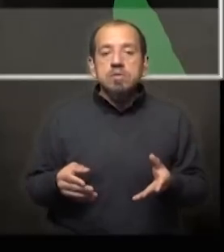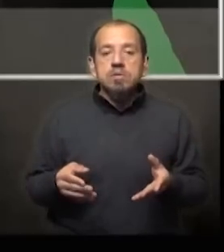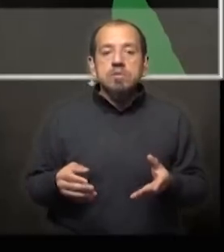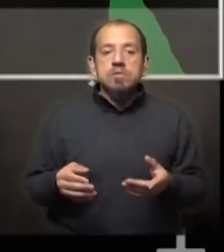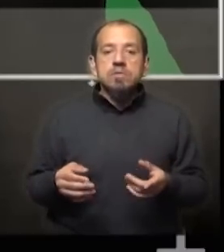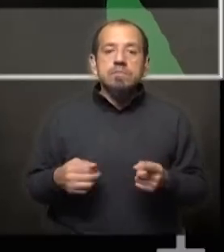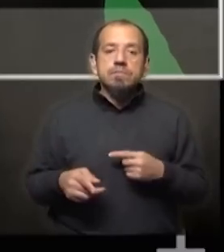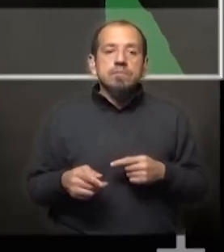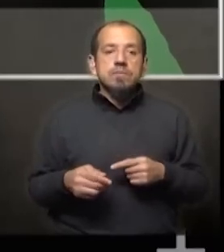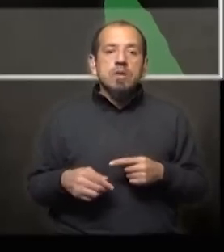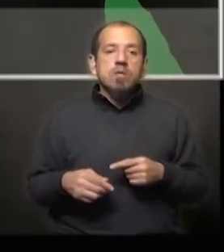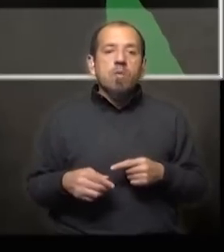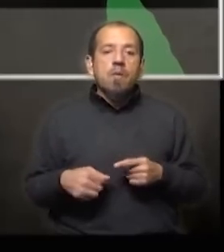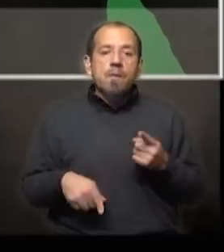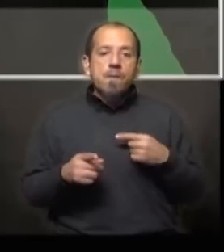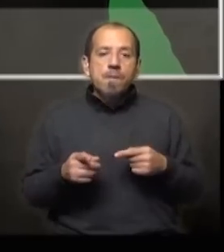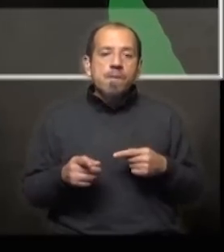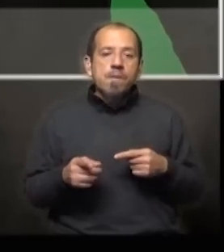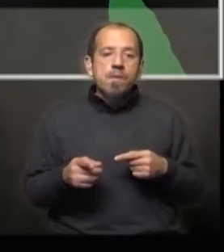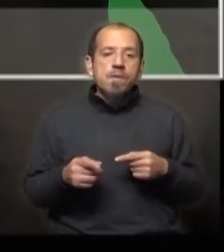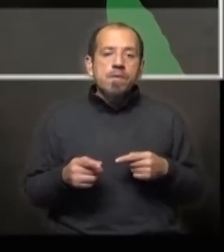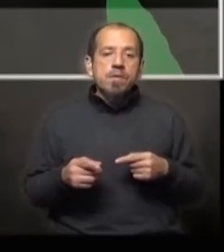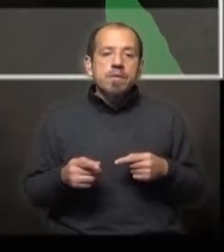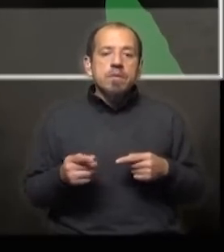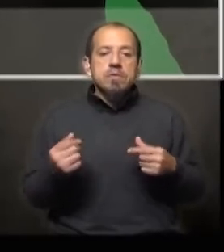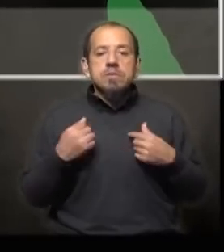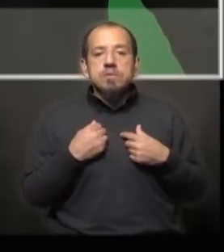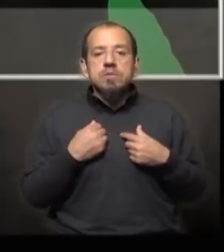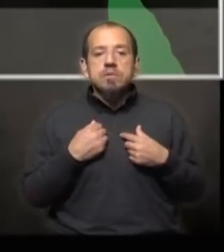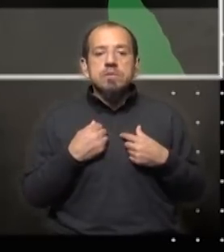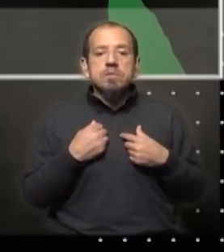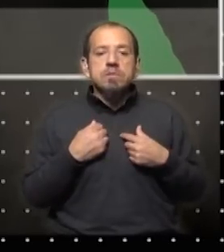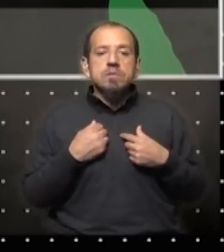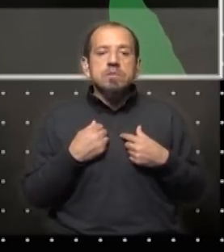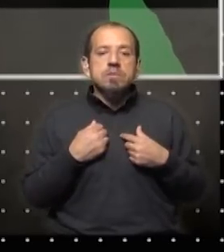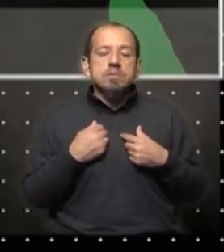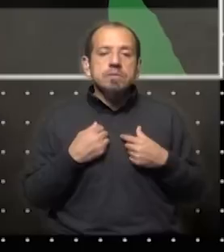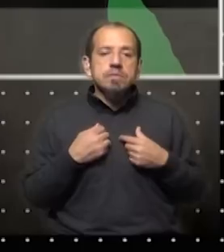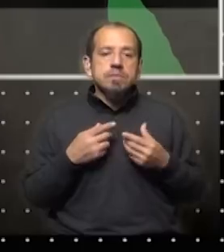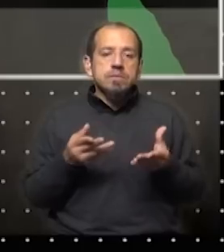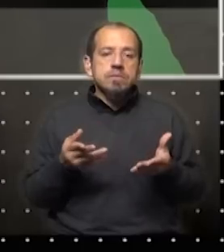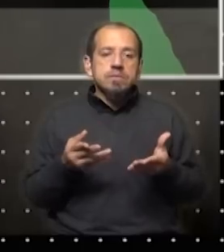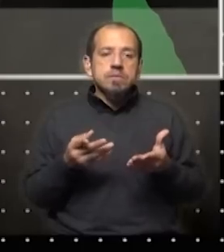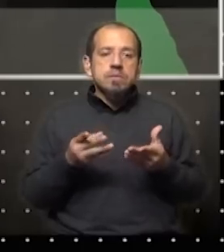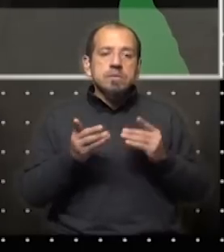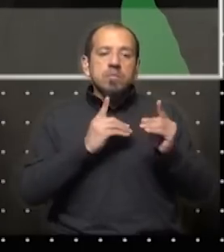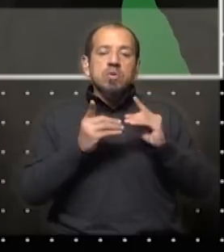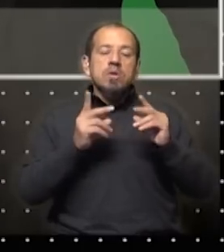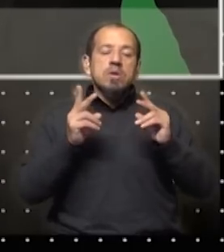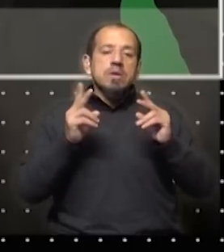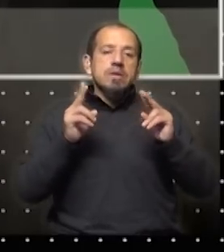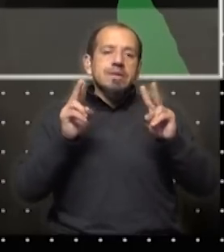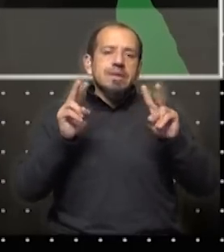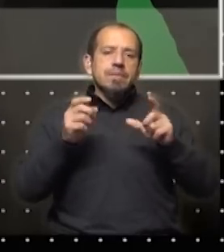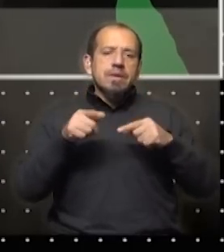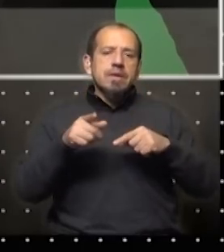no hemos sido tan protagónicos Entonces no tuve y no no somos tan parte de esa digamos disputa militar de